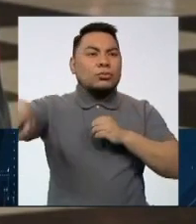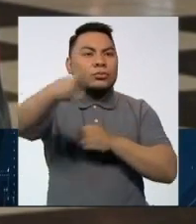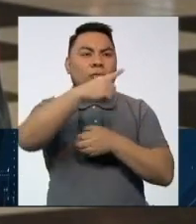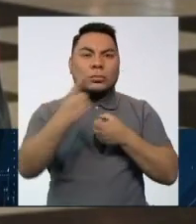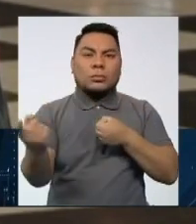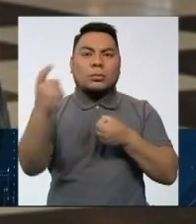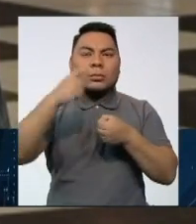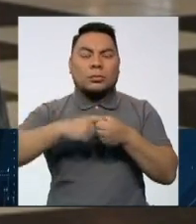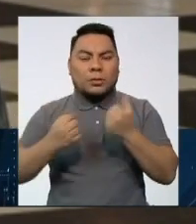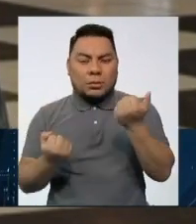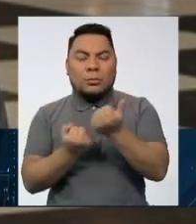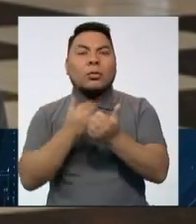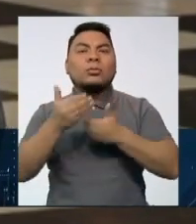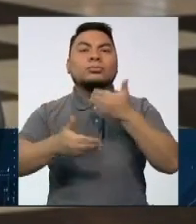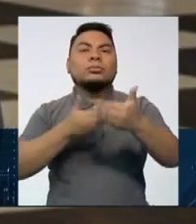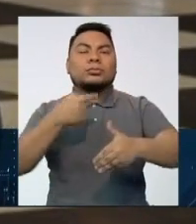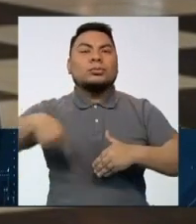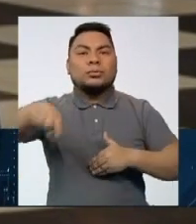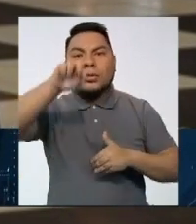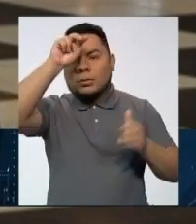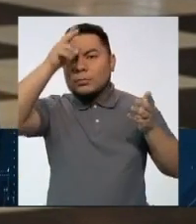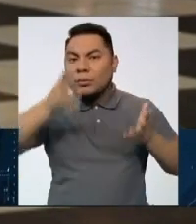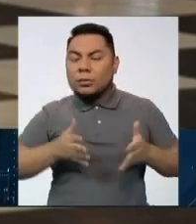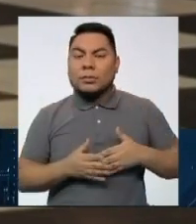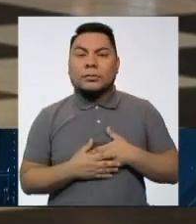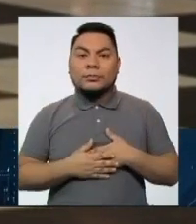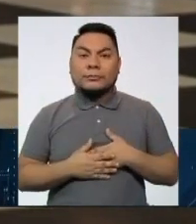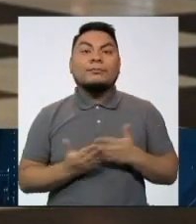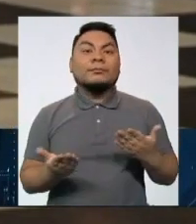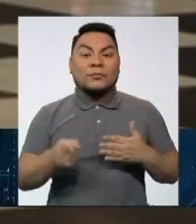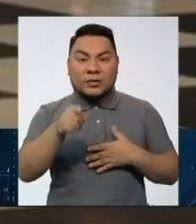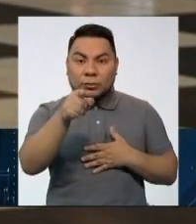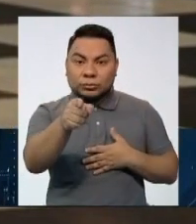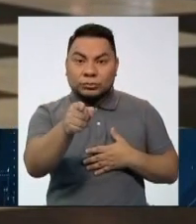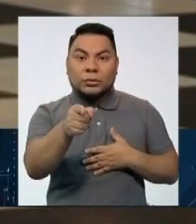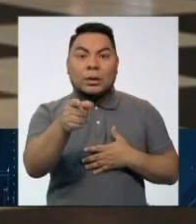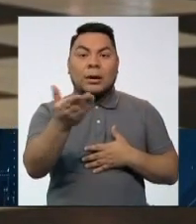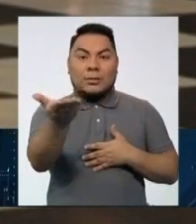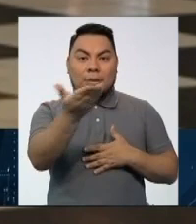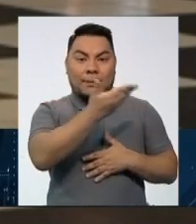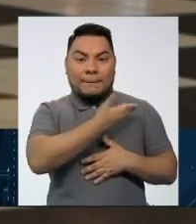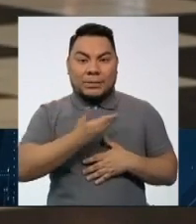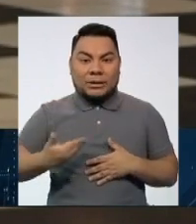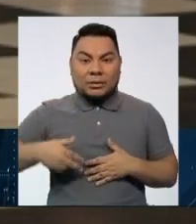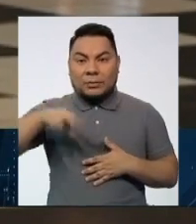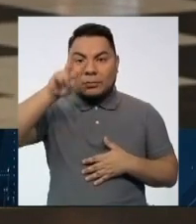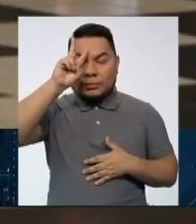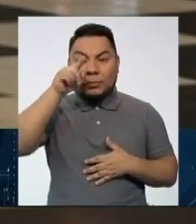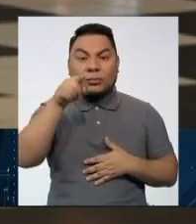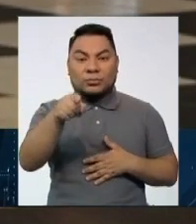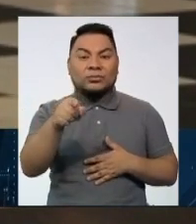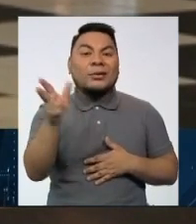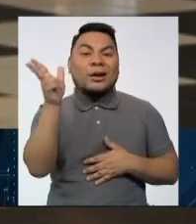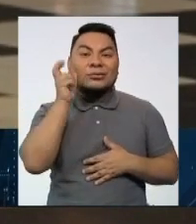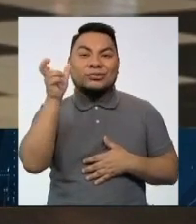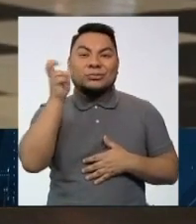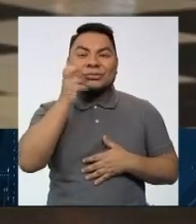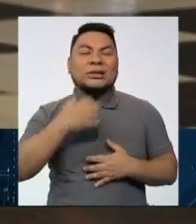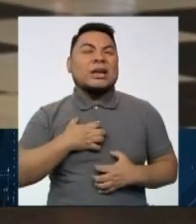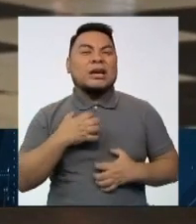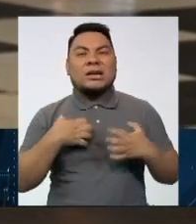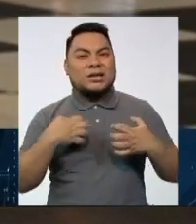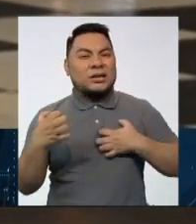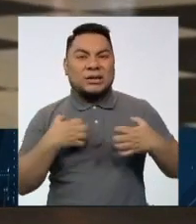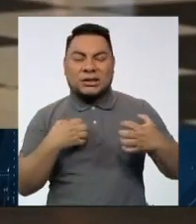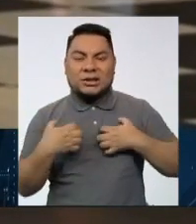todos los ciudadanos. Y usted, señor presidente, escuchó el clamor, sintió